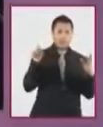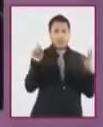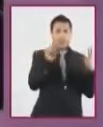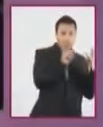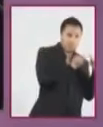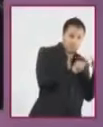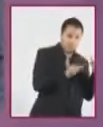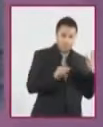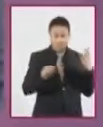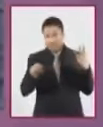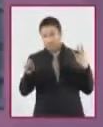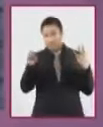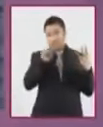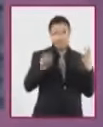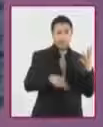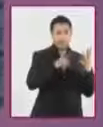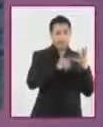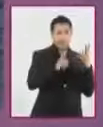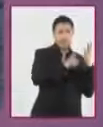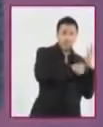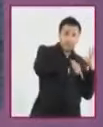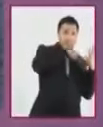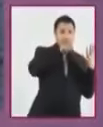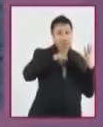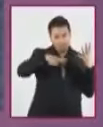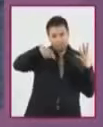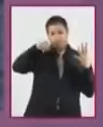elíptico y ondulatorio.